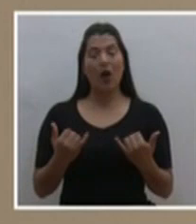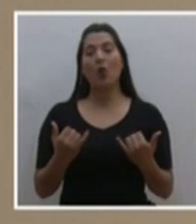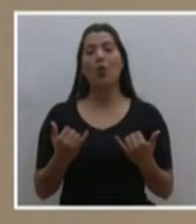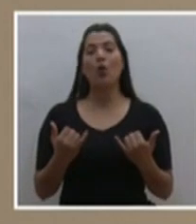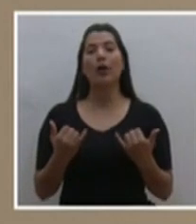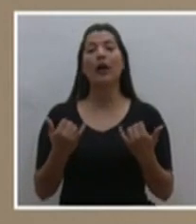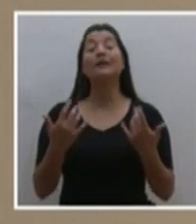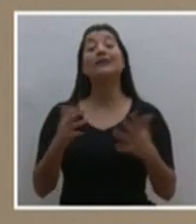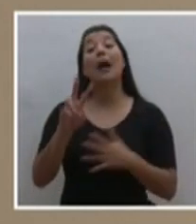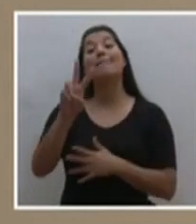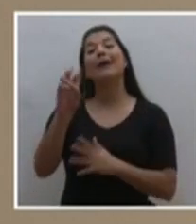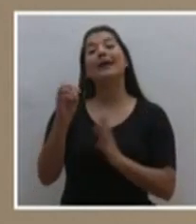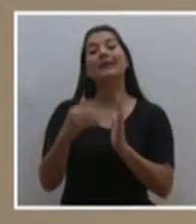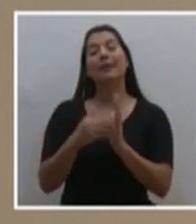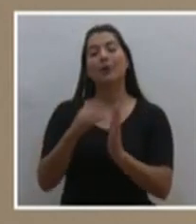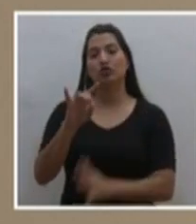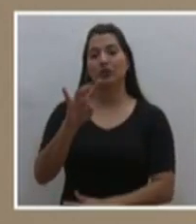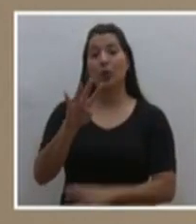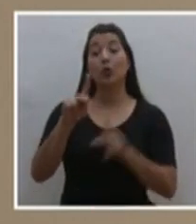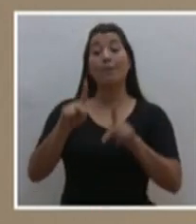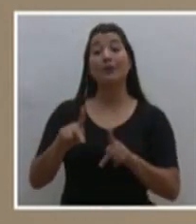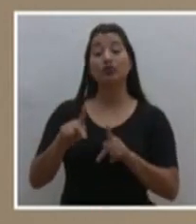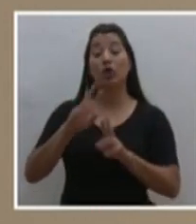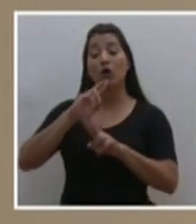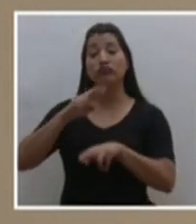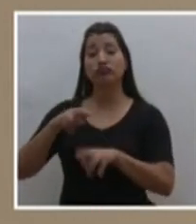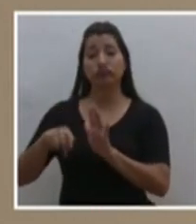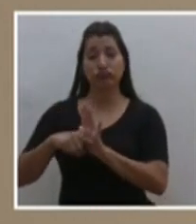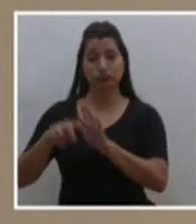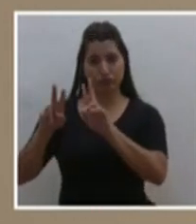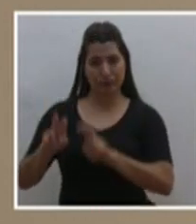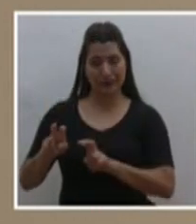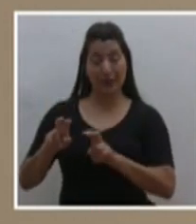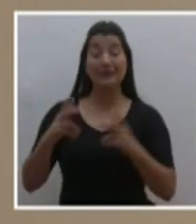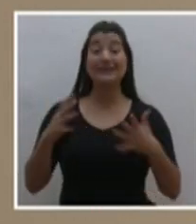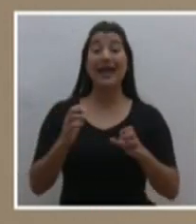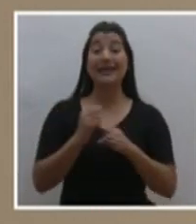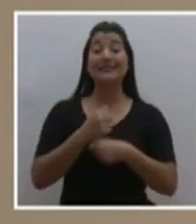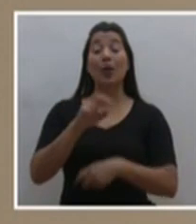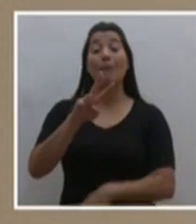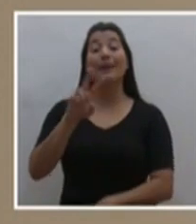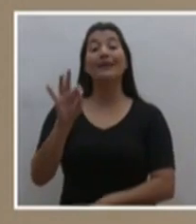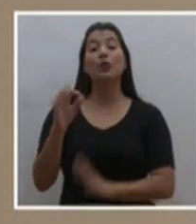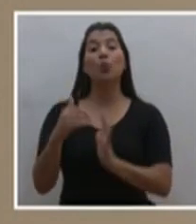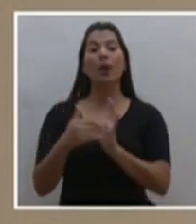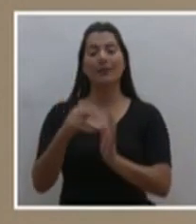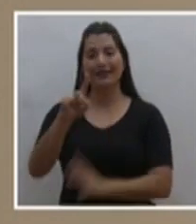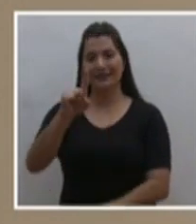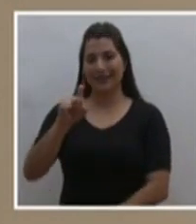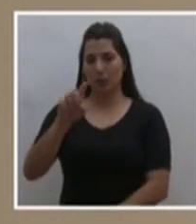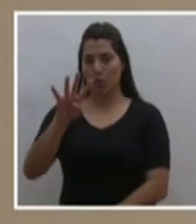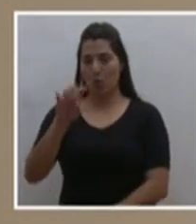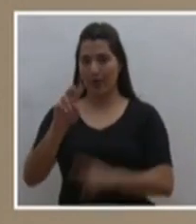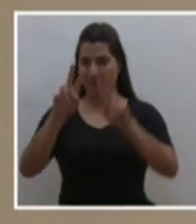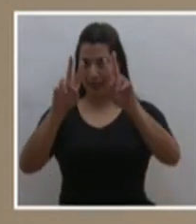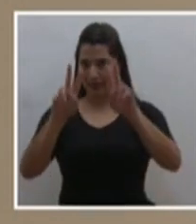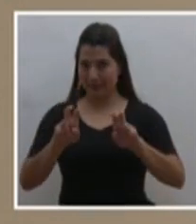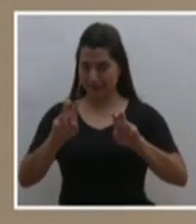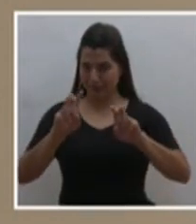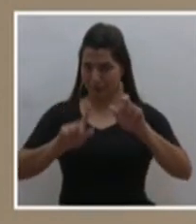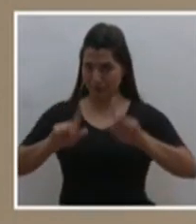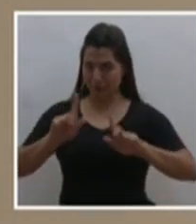descartado 20.084 personas y se han procesado un total de 29.140 muestras. No